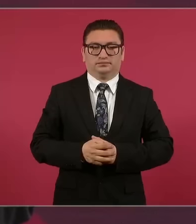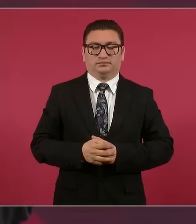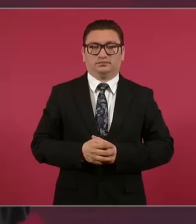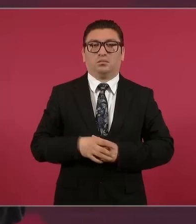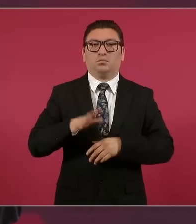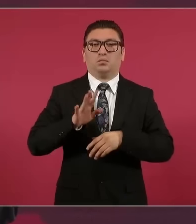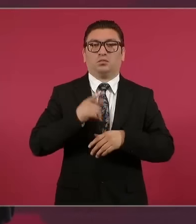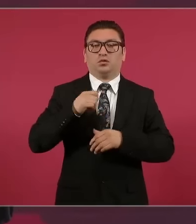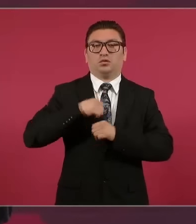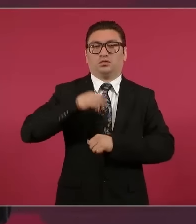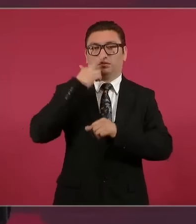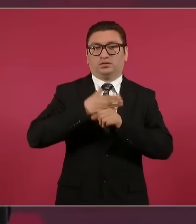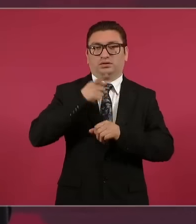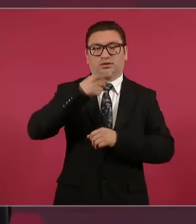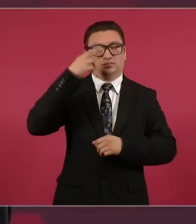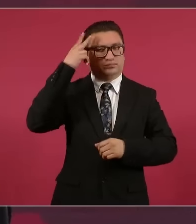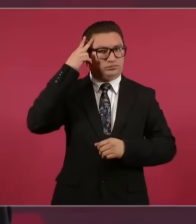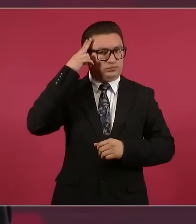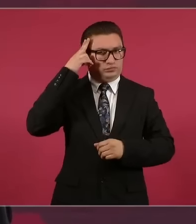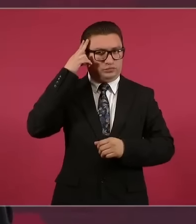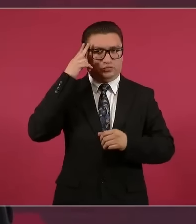Porfirio Díaz, la mayor parte